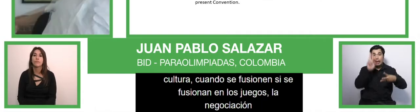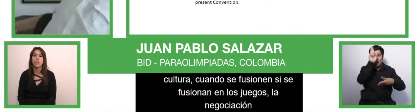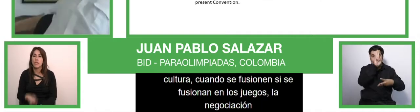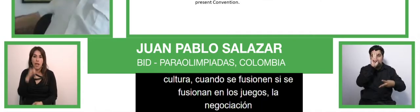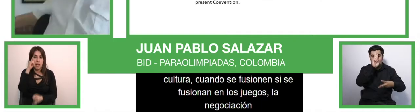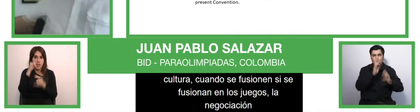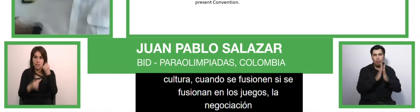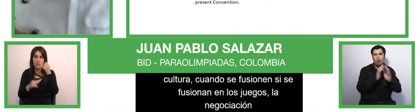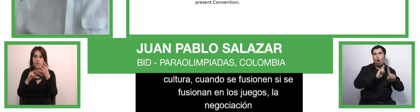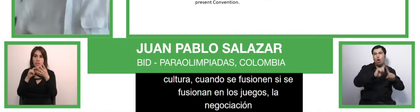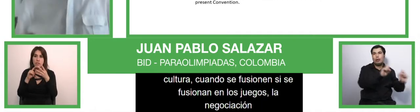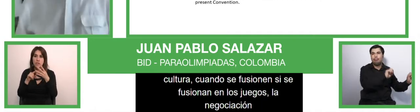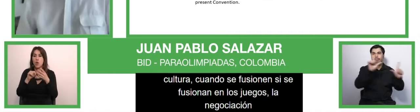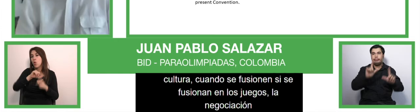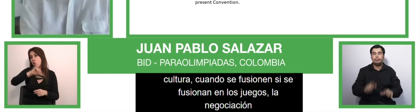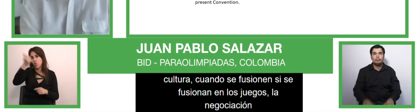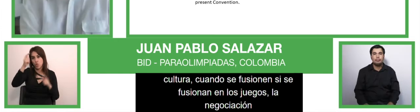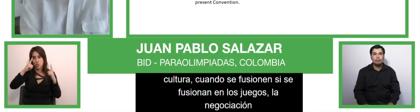por favor,